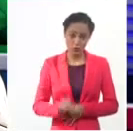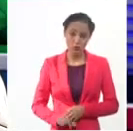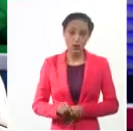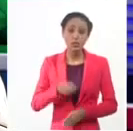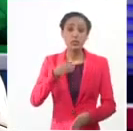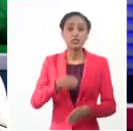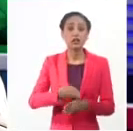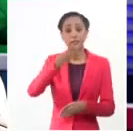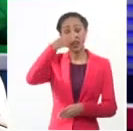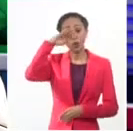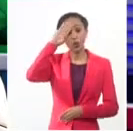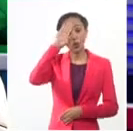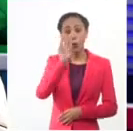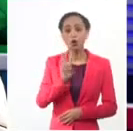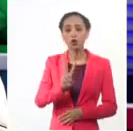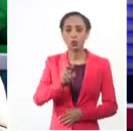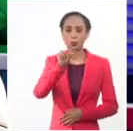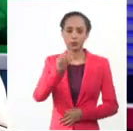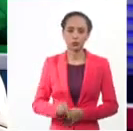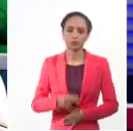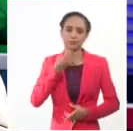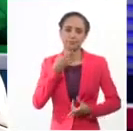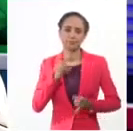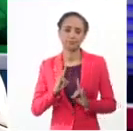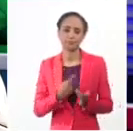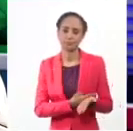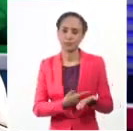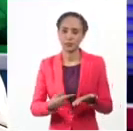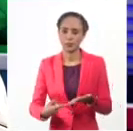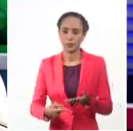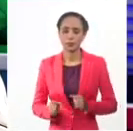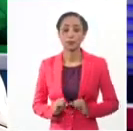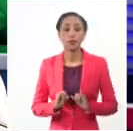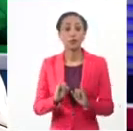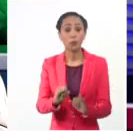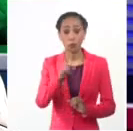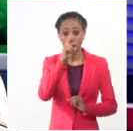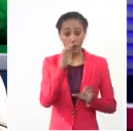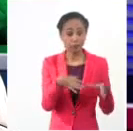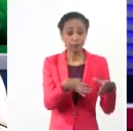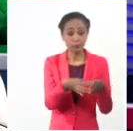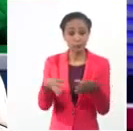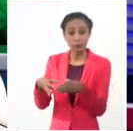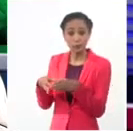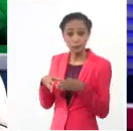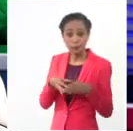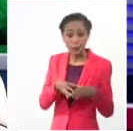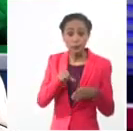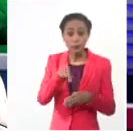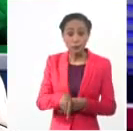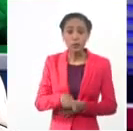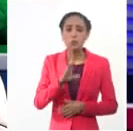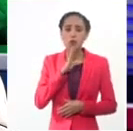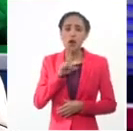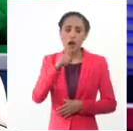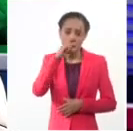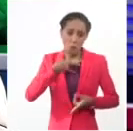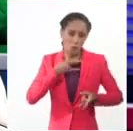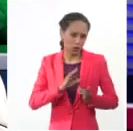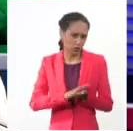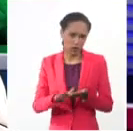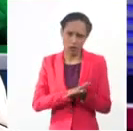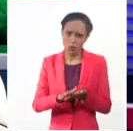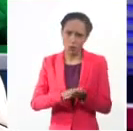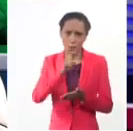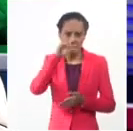Cuba 2 fallecidos en la semana. Por grupos de edades, ninguno de los fallecidos menor de 50 años, sí